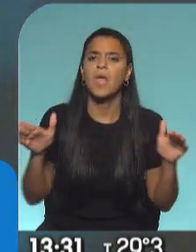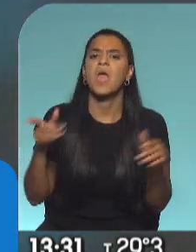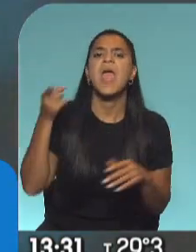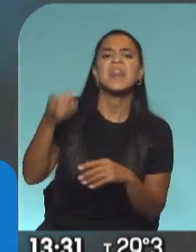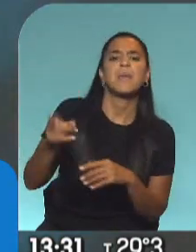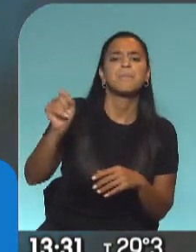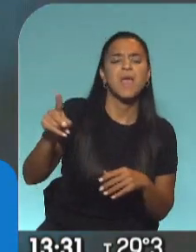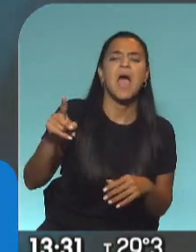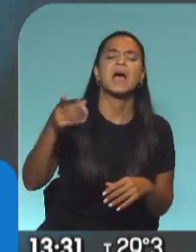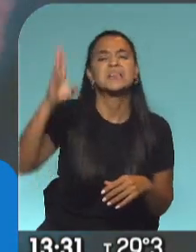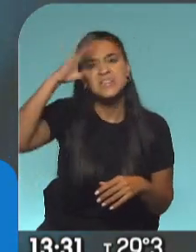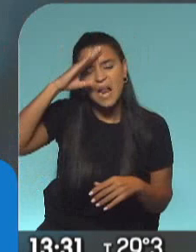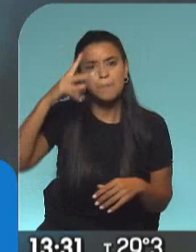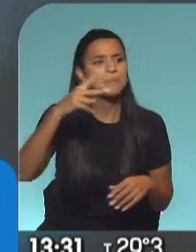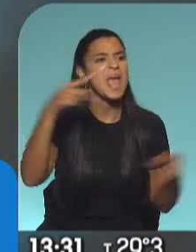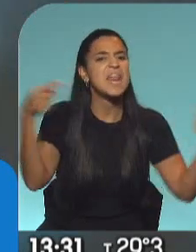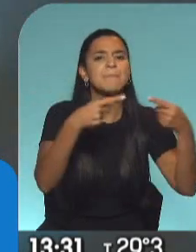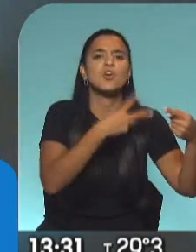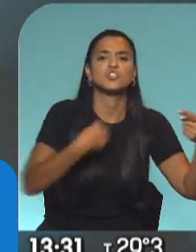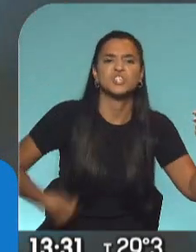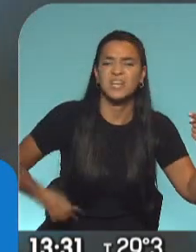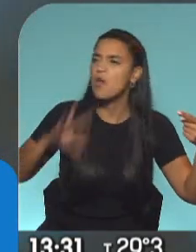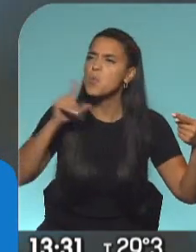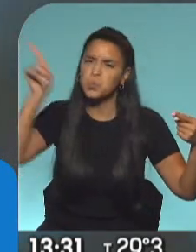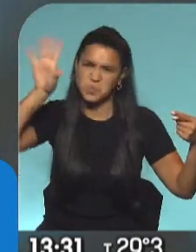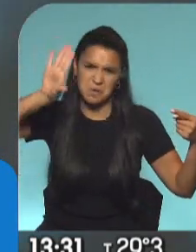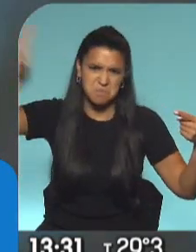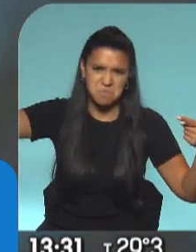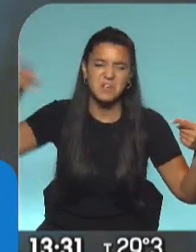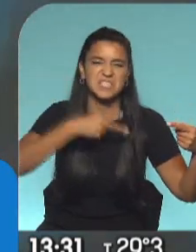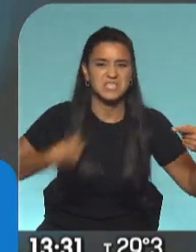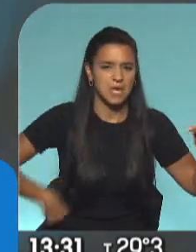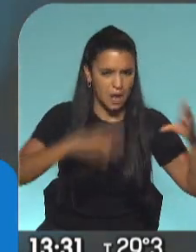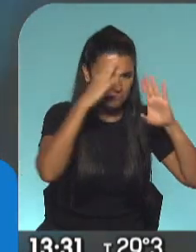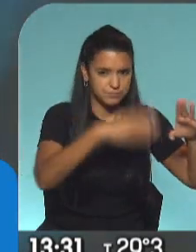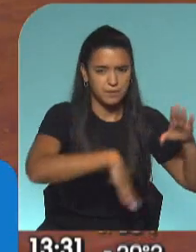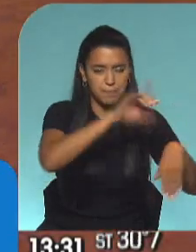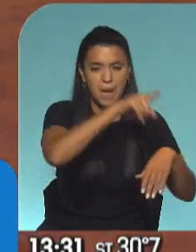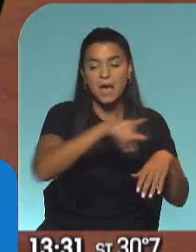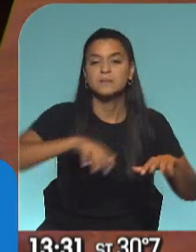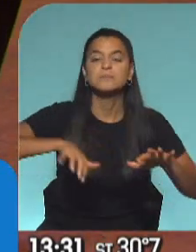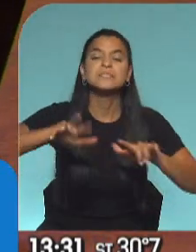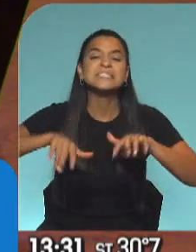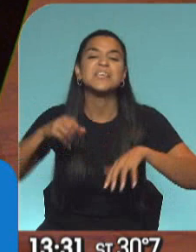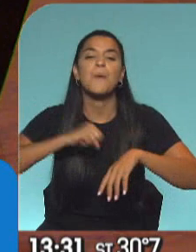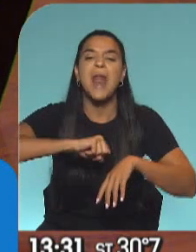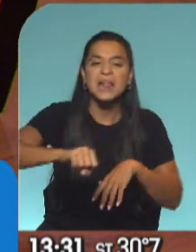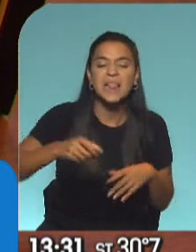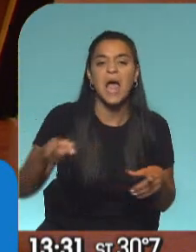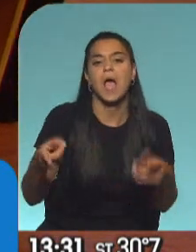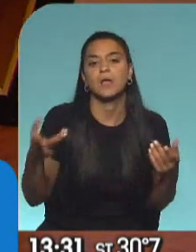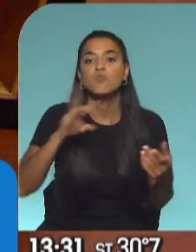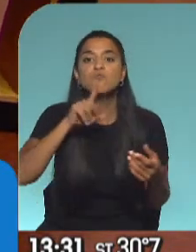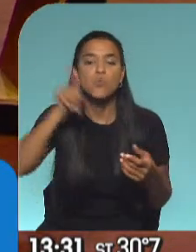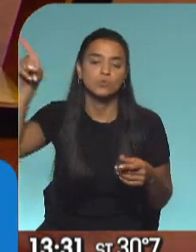para Trump China que Rusia. Y como vos bien decís, en esta cuestión del ciberataque, y el Russia Gate, él